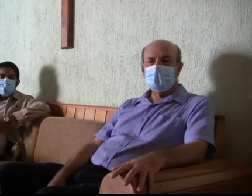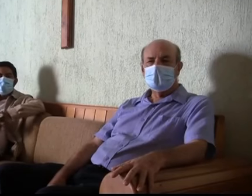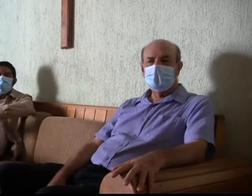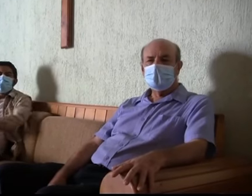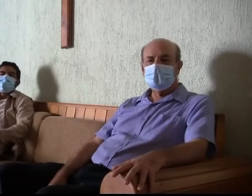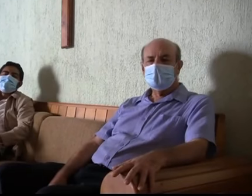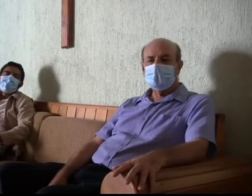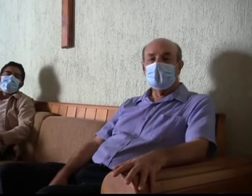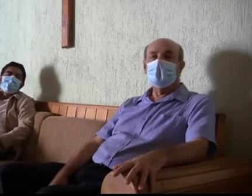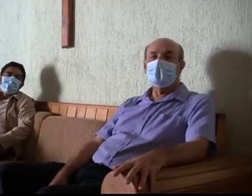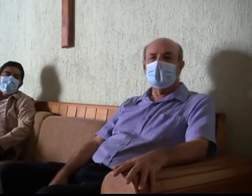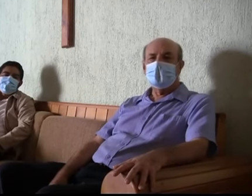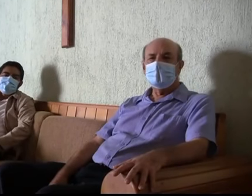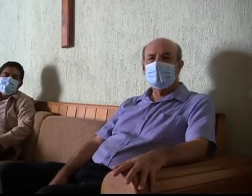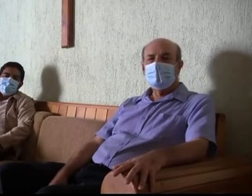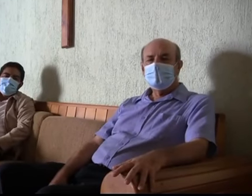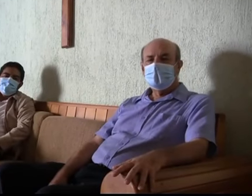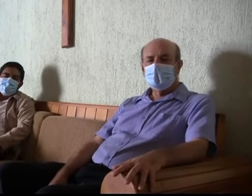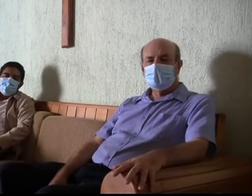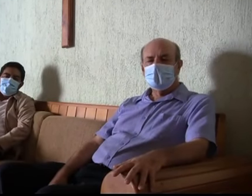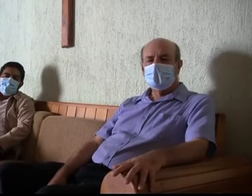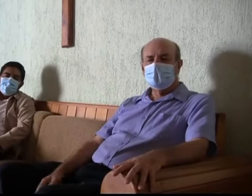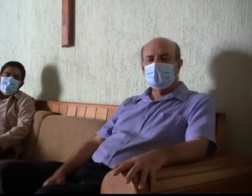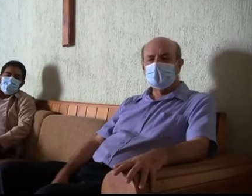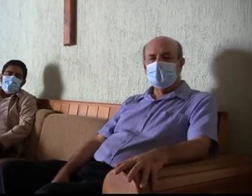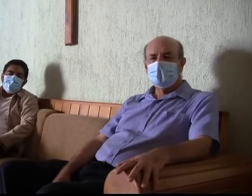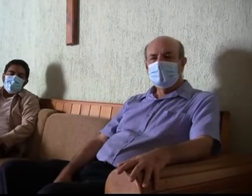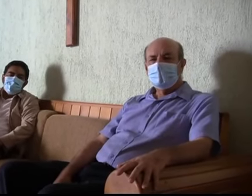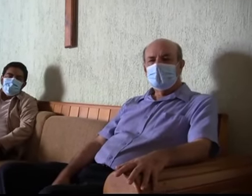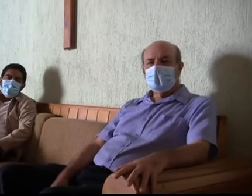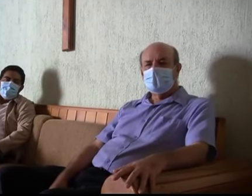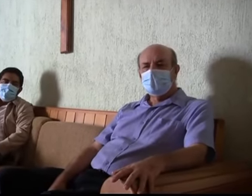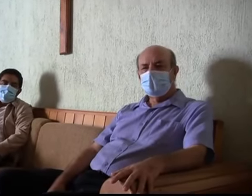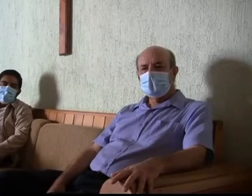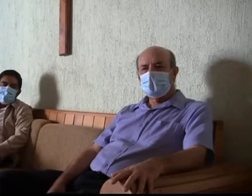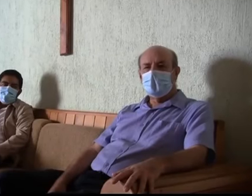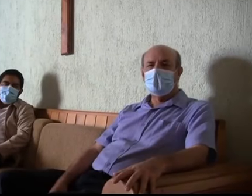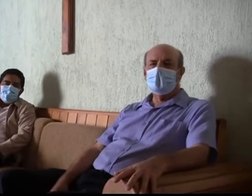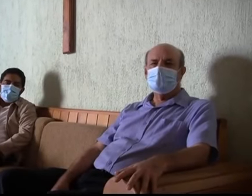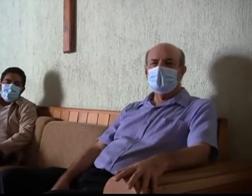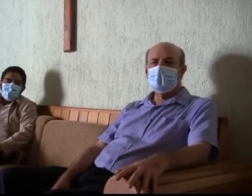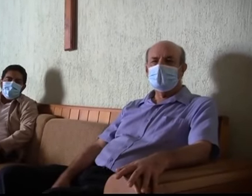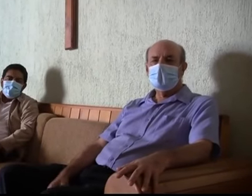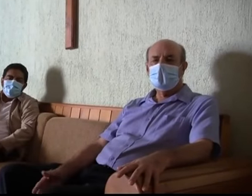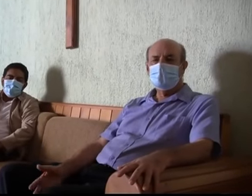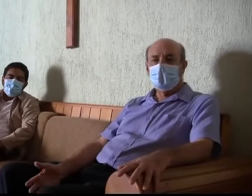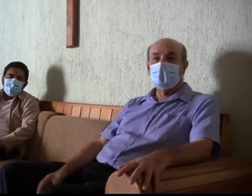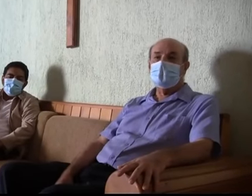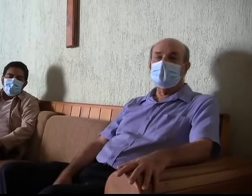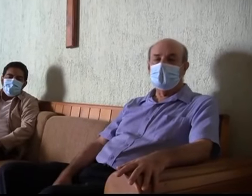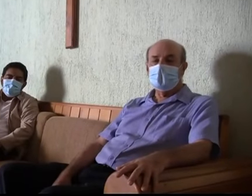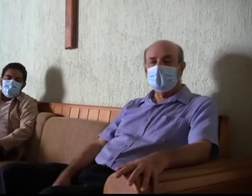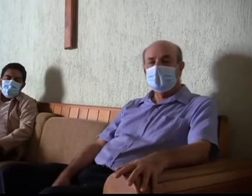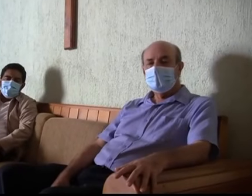¿verdad?, nos perjudica. Incluso se ha dicho que pues las defensas se bajan por el miedo